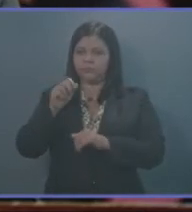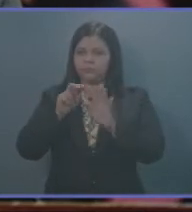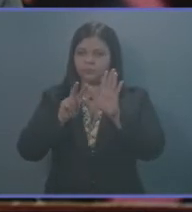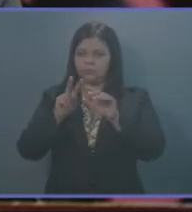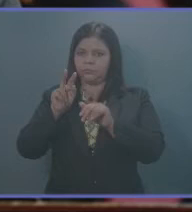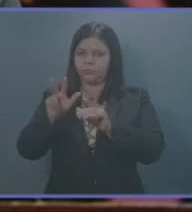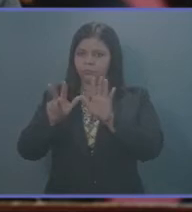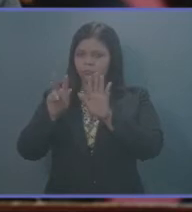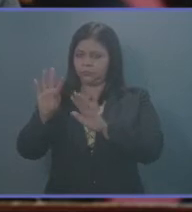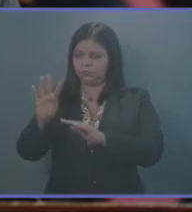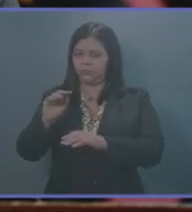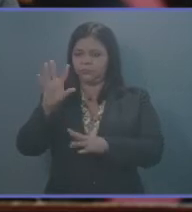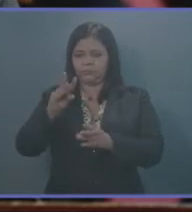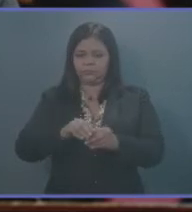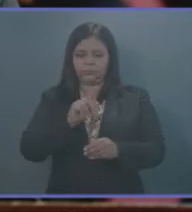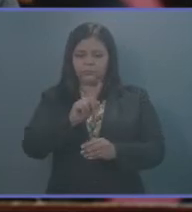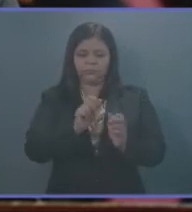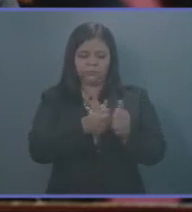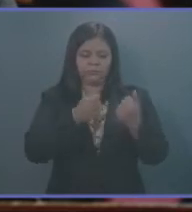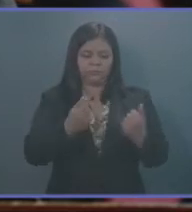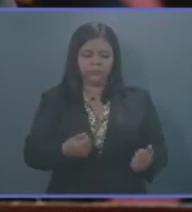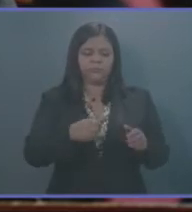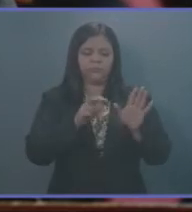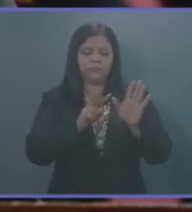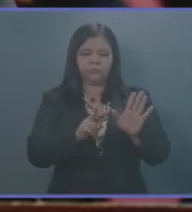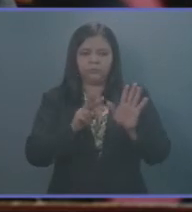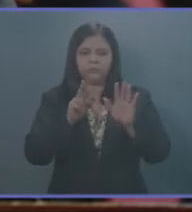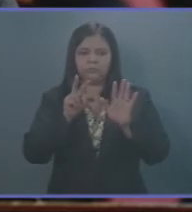1.785.784, haciendo un total de